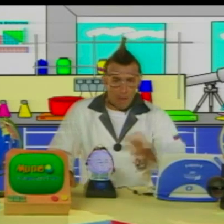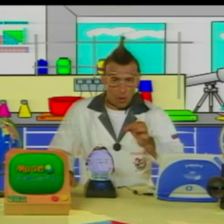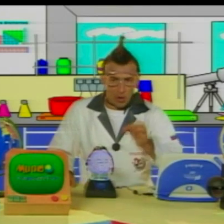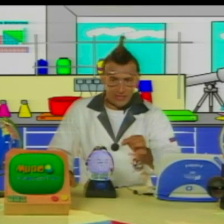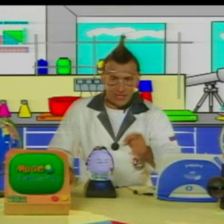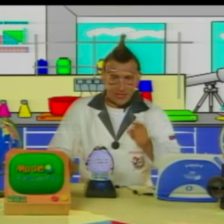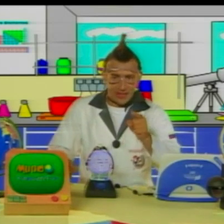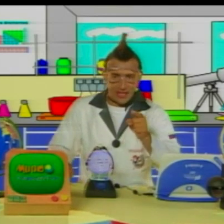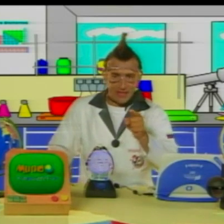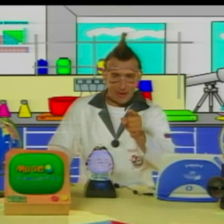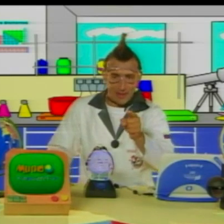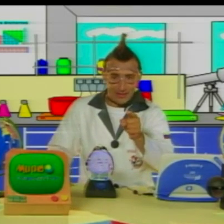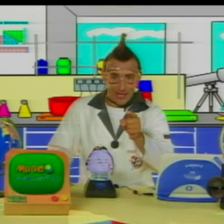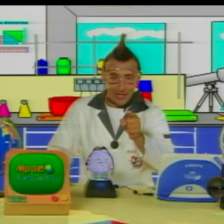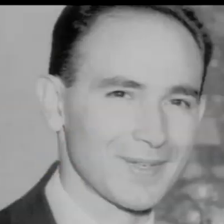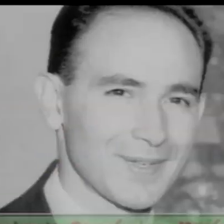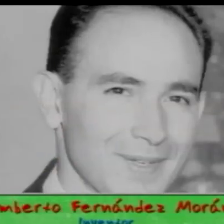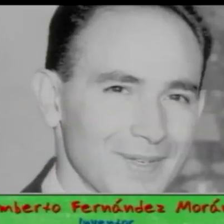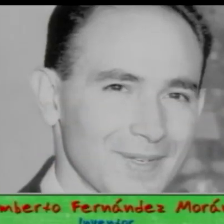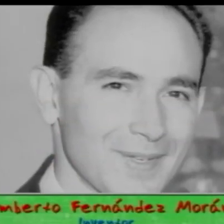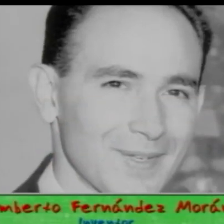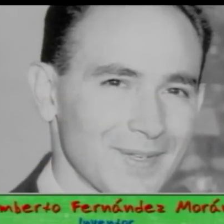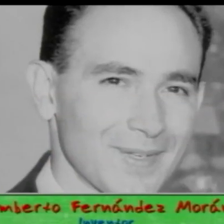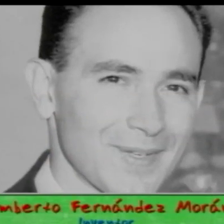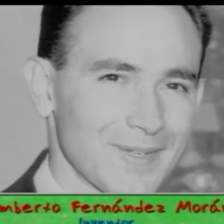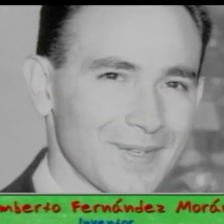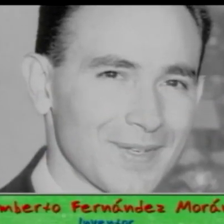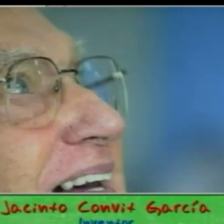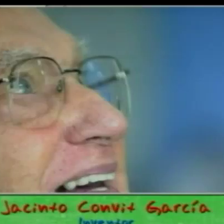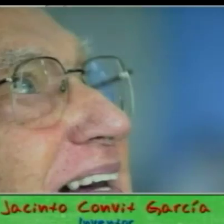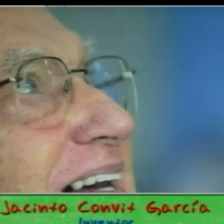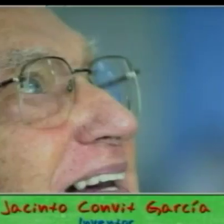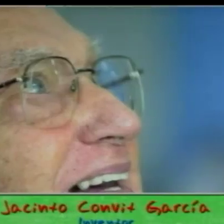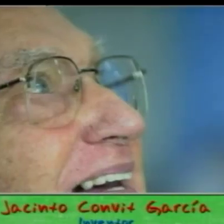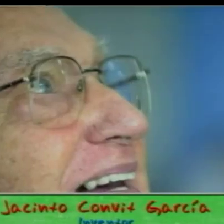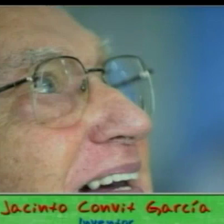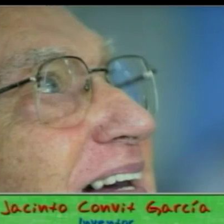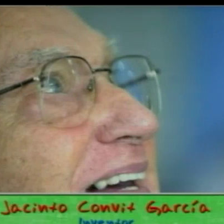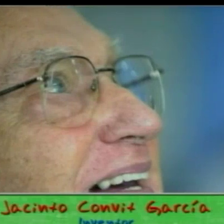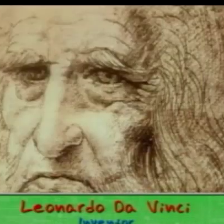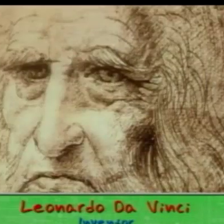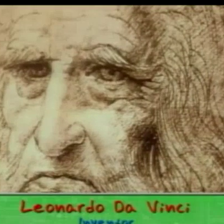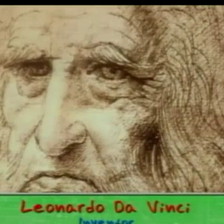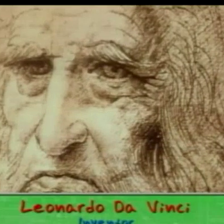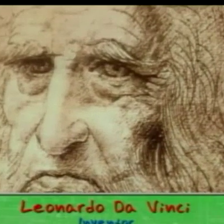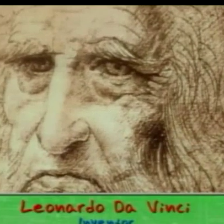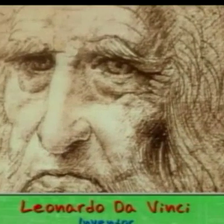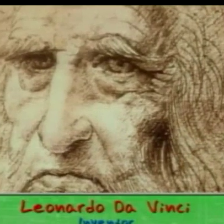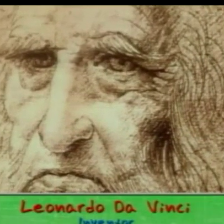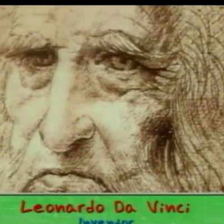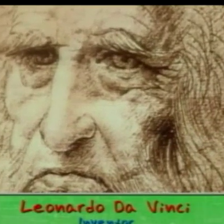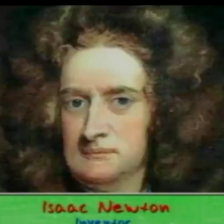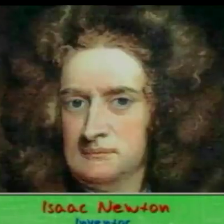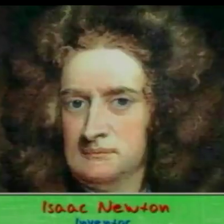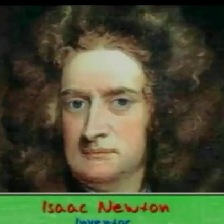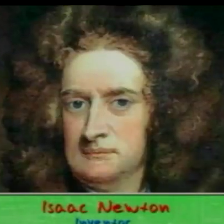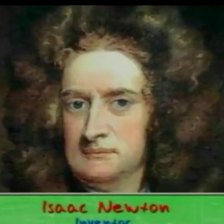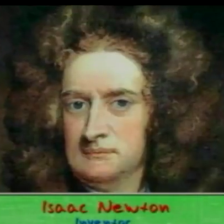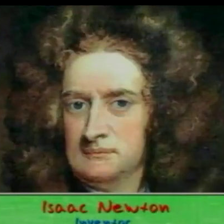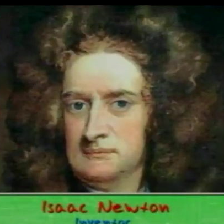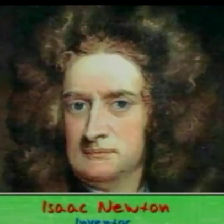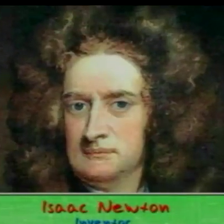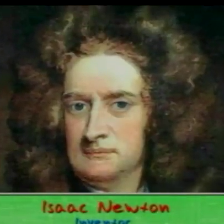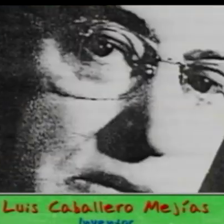saber progresa indeteniblemente y los grandes inventores y científicos lo han sido por su deseo real de materializar